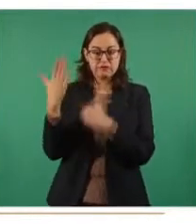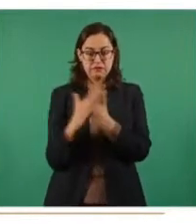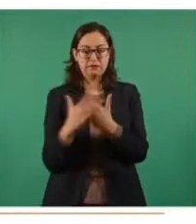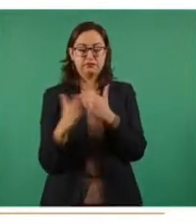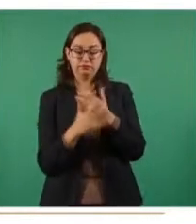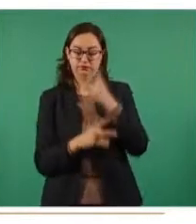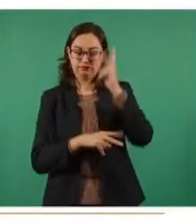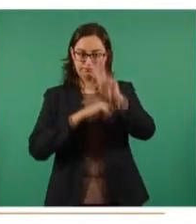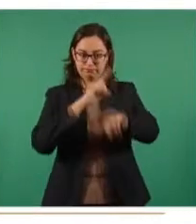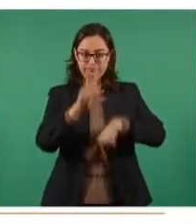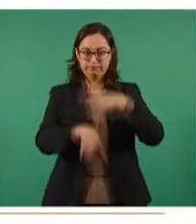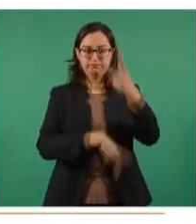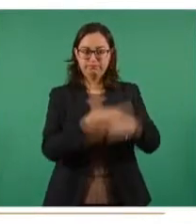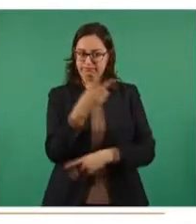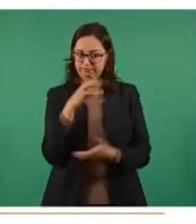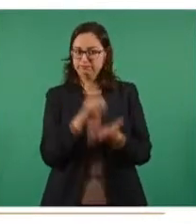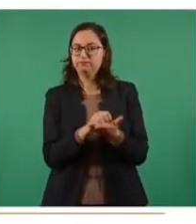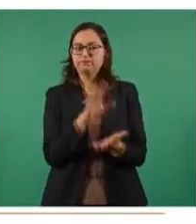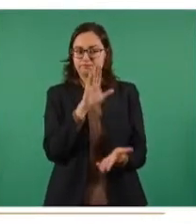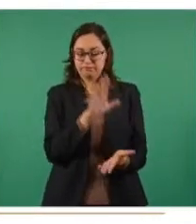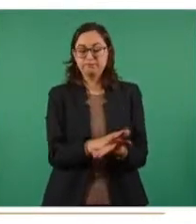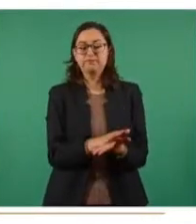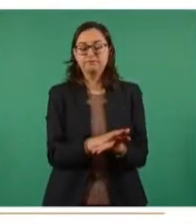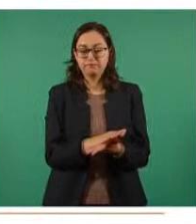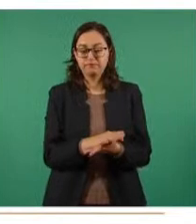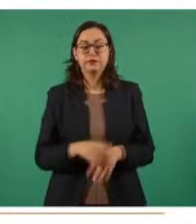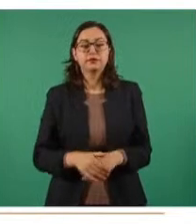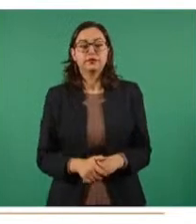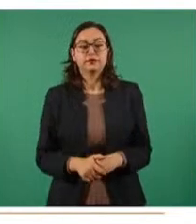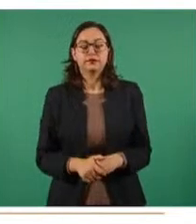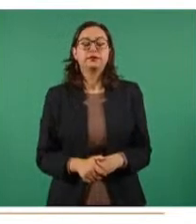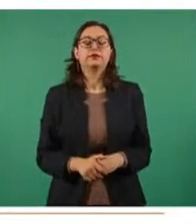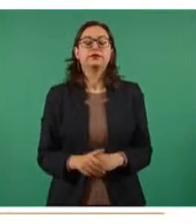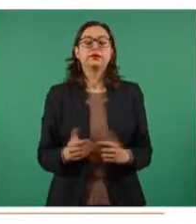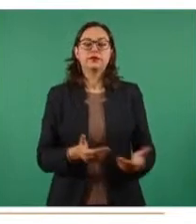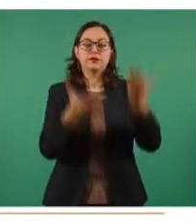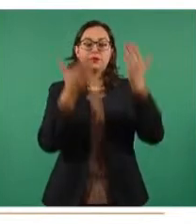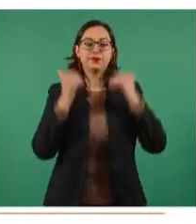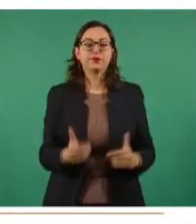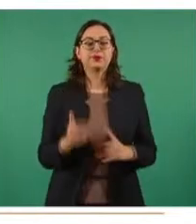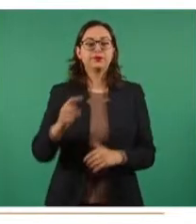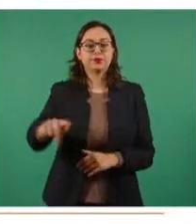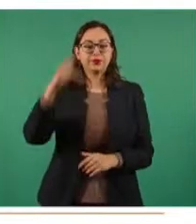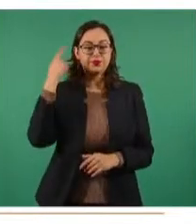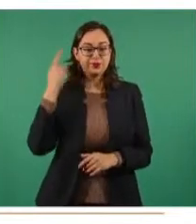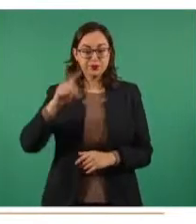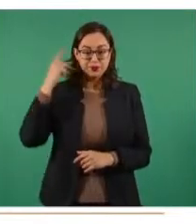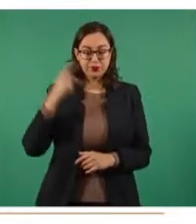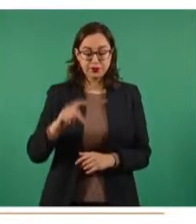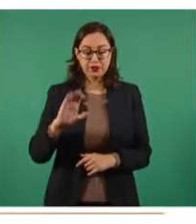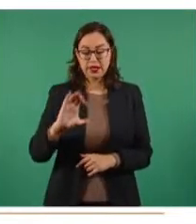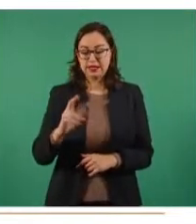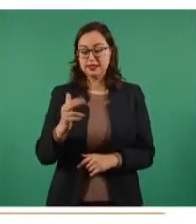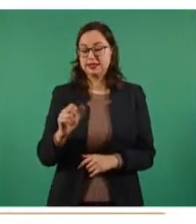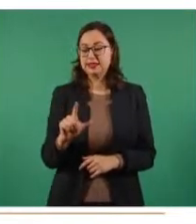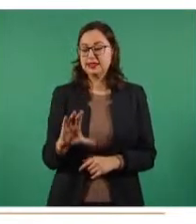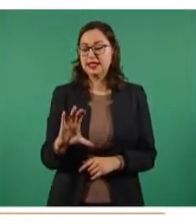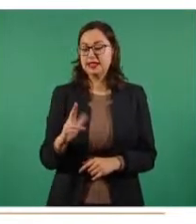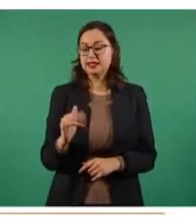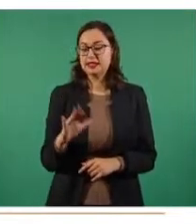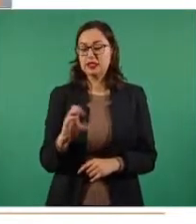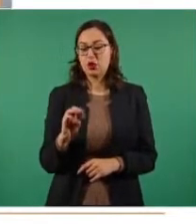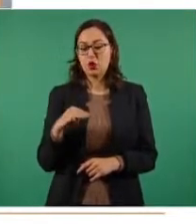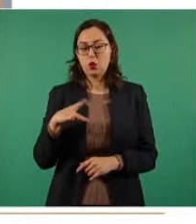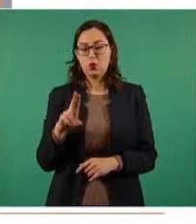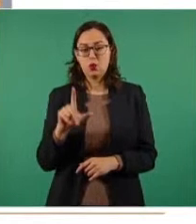seis que no se dejaron verificar encontramos en puebla en chalchicomula en el estado de